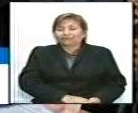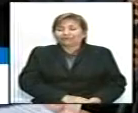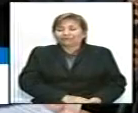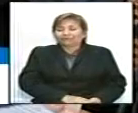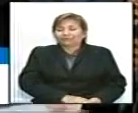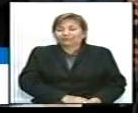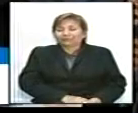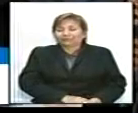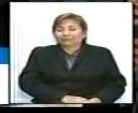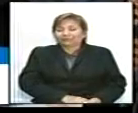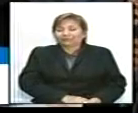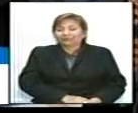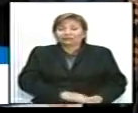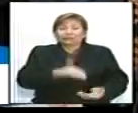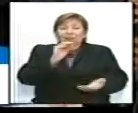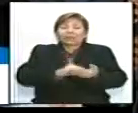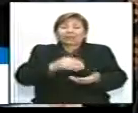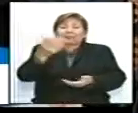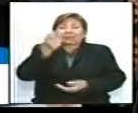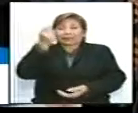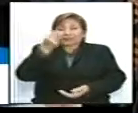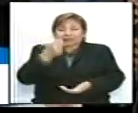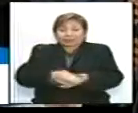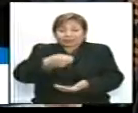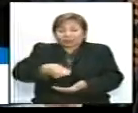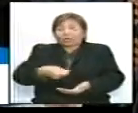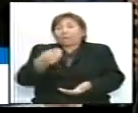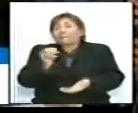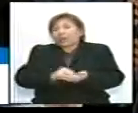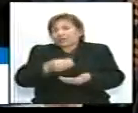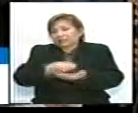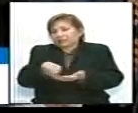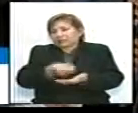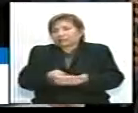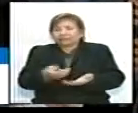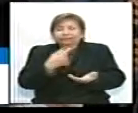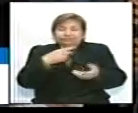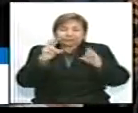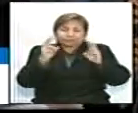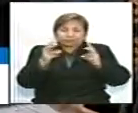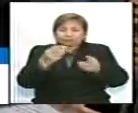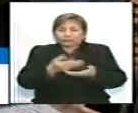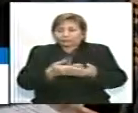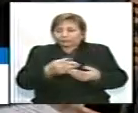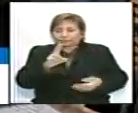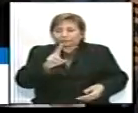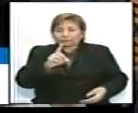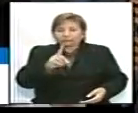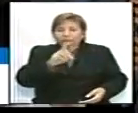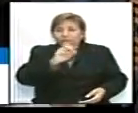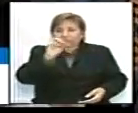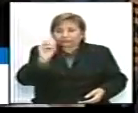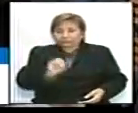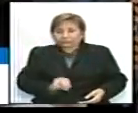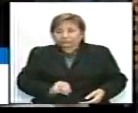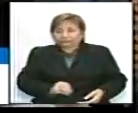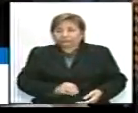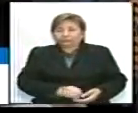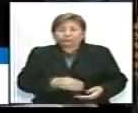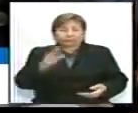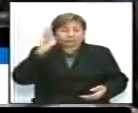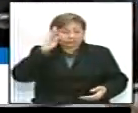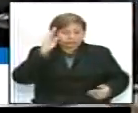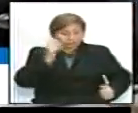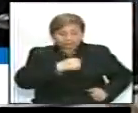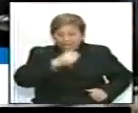Pero realmente. Más es lo que se gana que lo que se invierte, bastante más. Y es un tema de gestión. El 21% de los